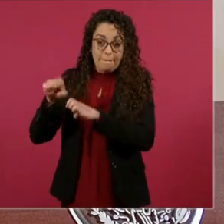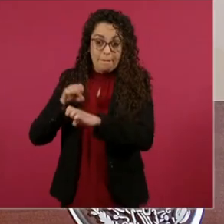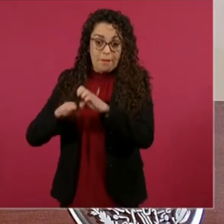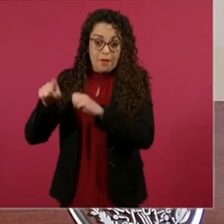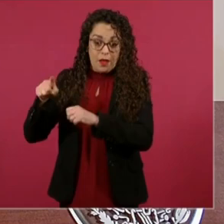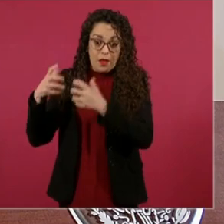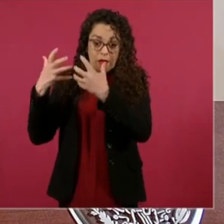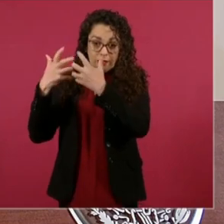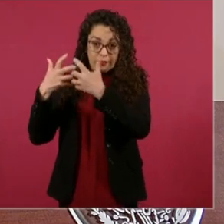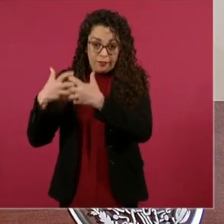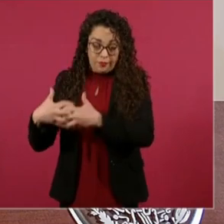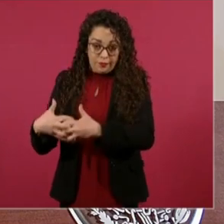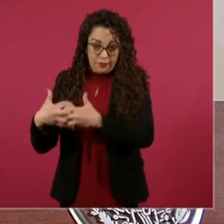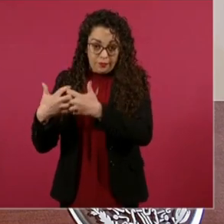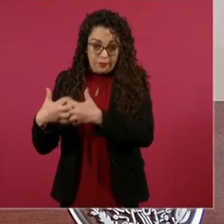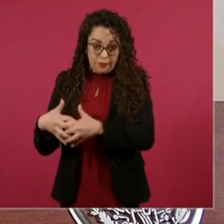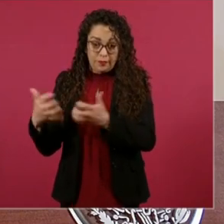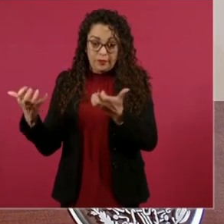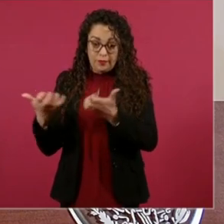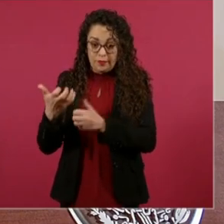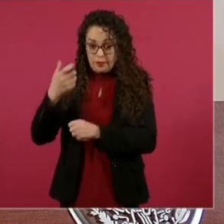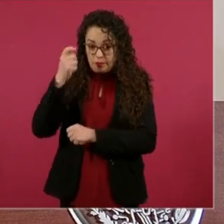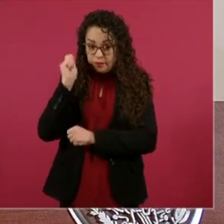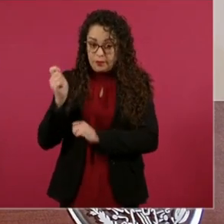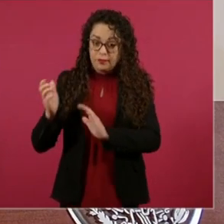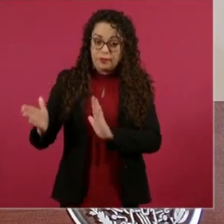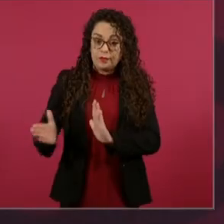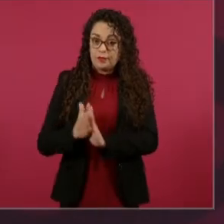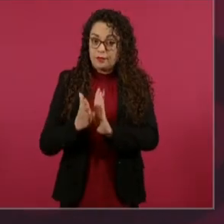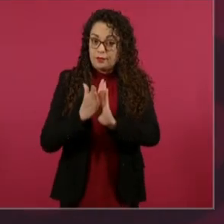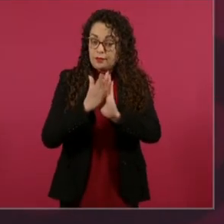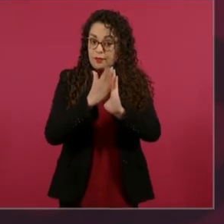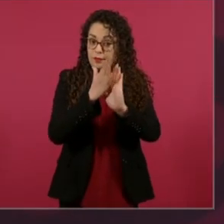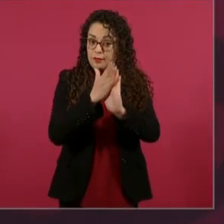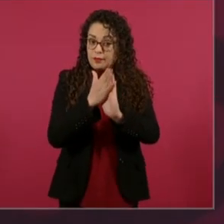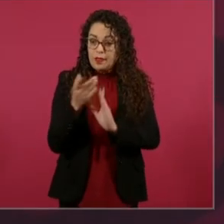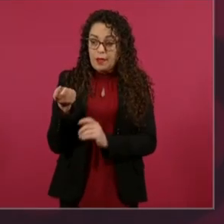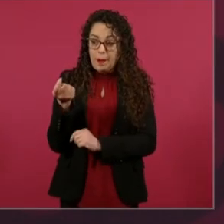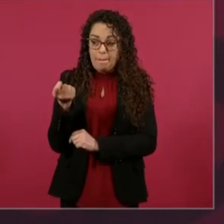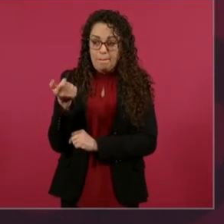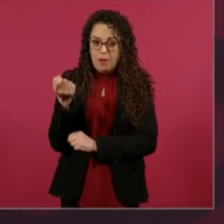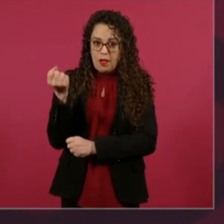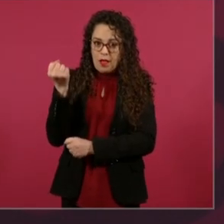de las manos, en todo el país.